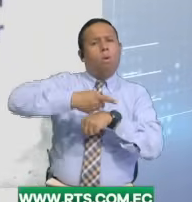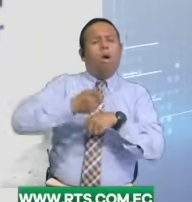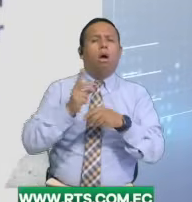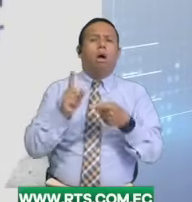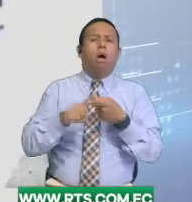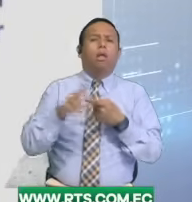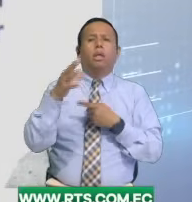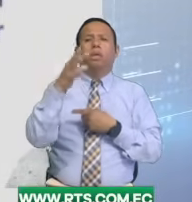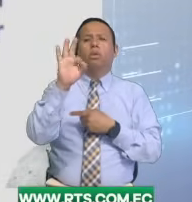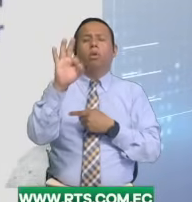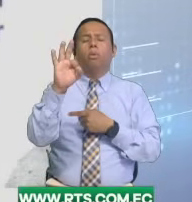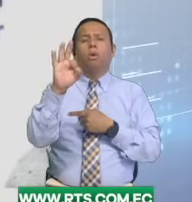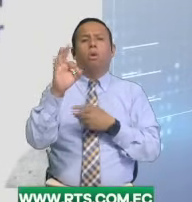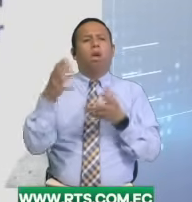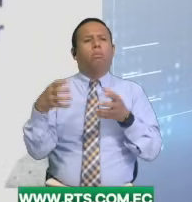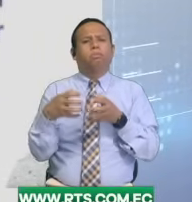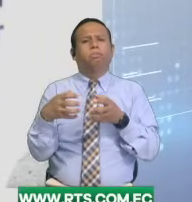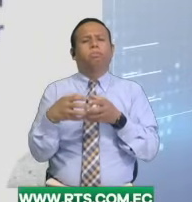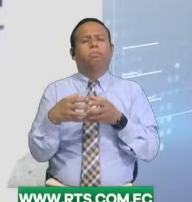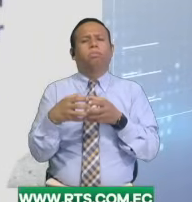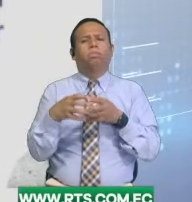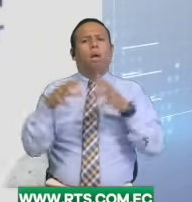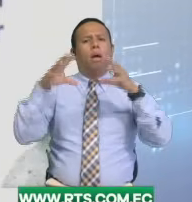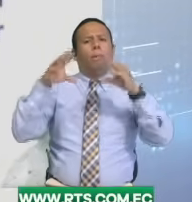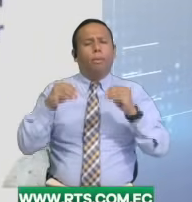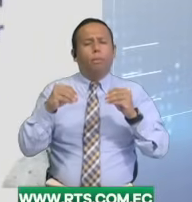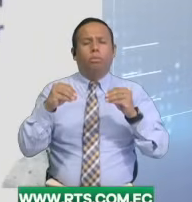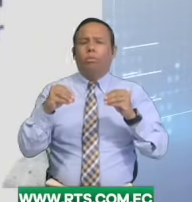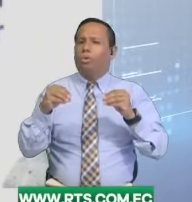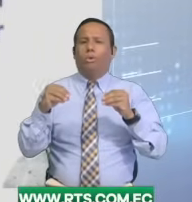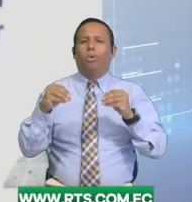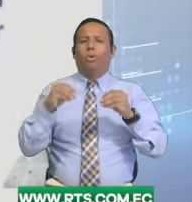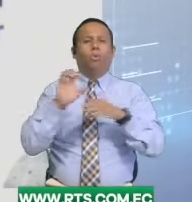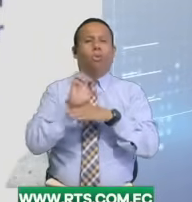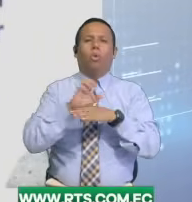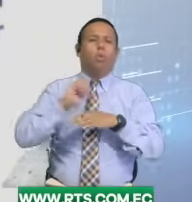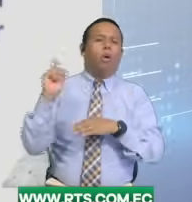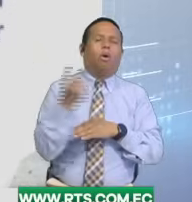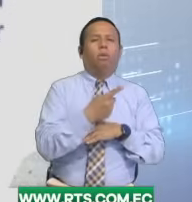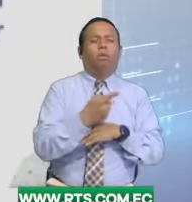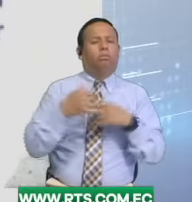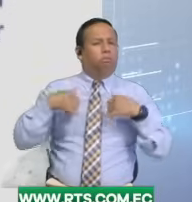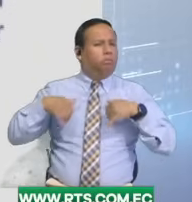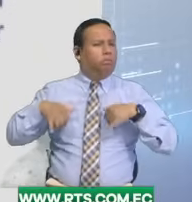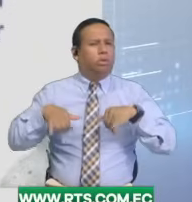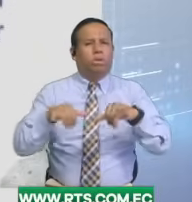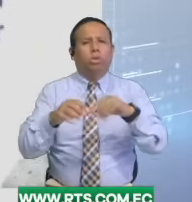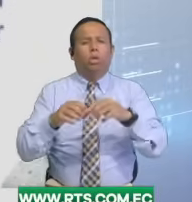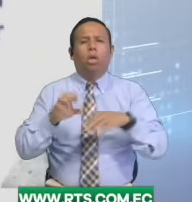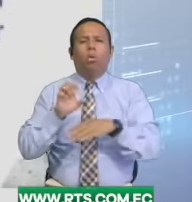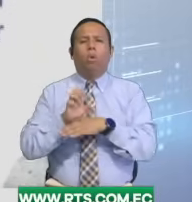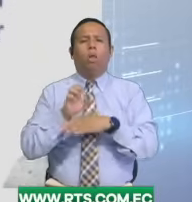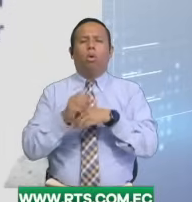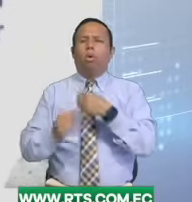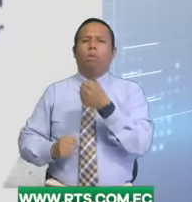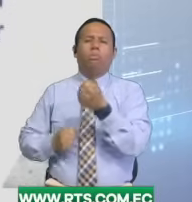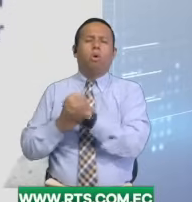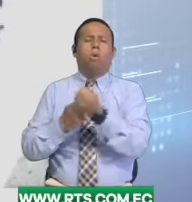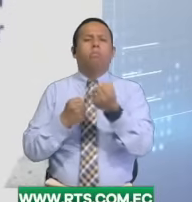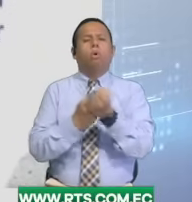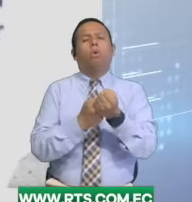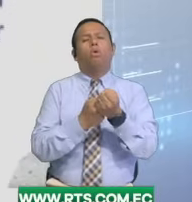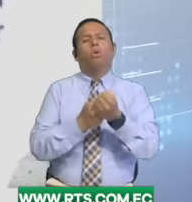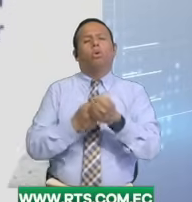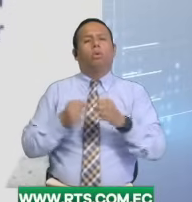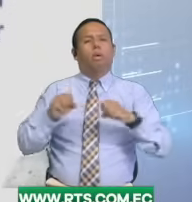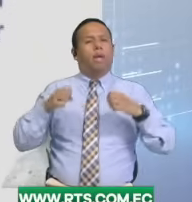no tendrá racionamientos de energía a nivel nacional, de tal manera que el Ecuador pueda apoyar a su selección. Esto a